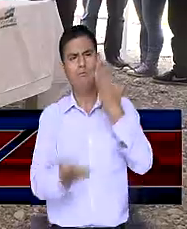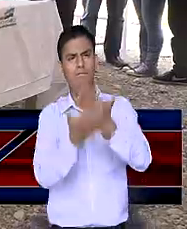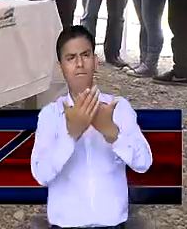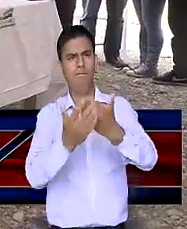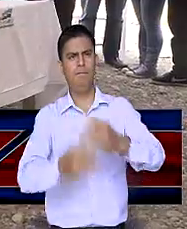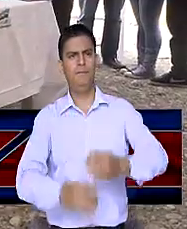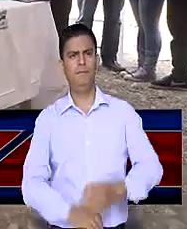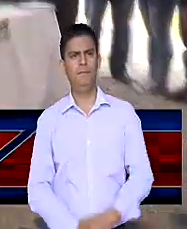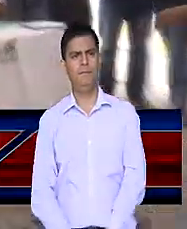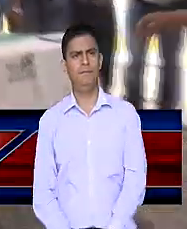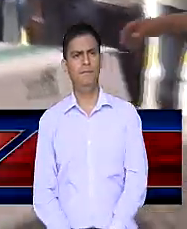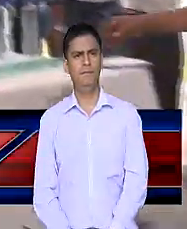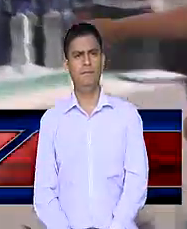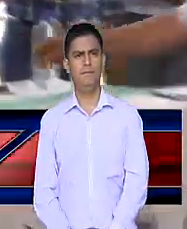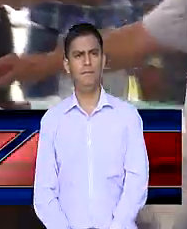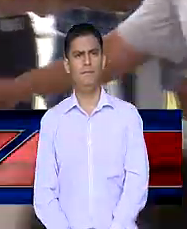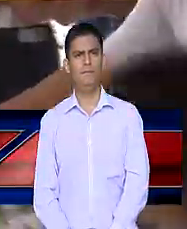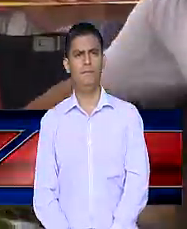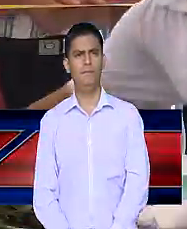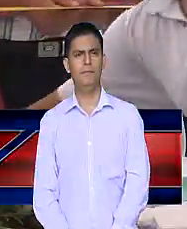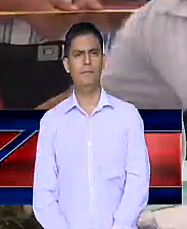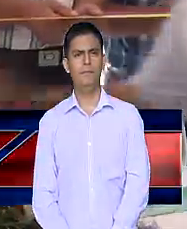Agrio. Muchas gracias.